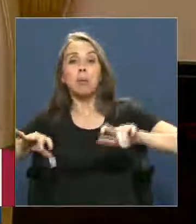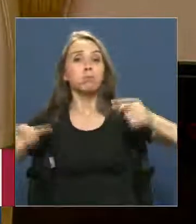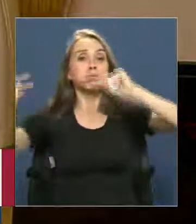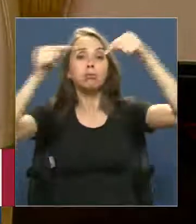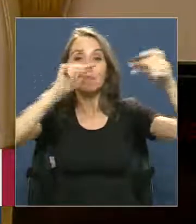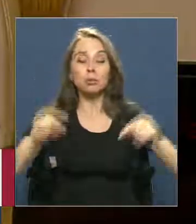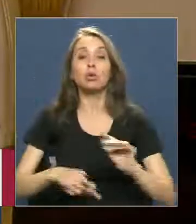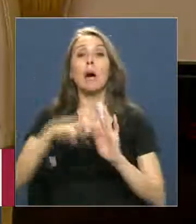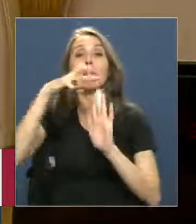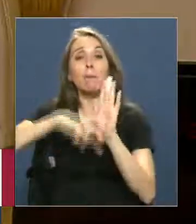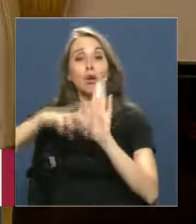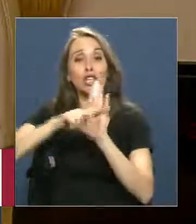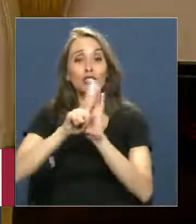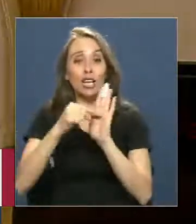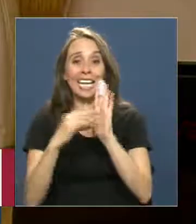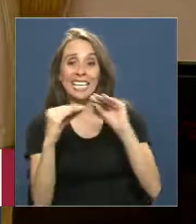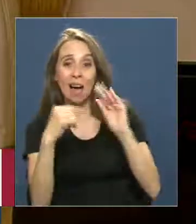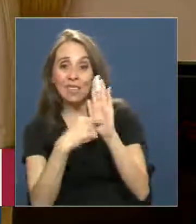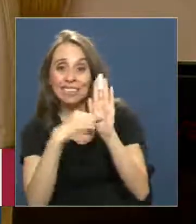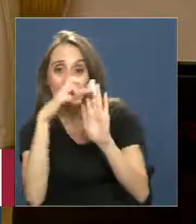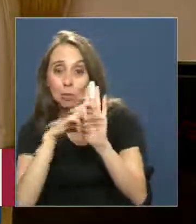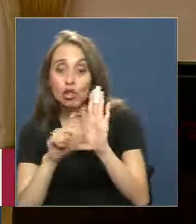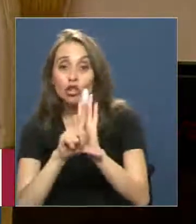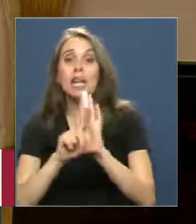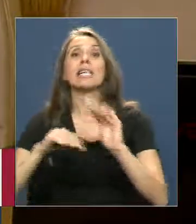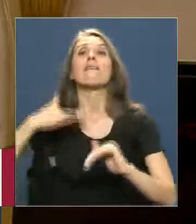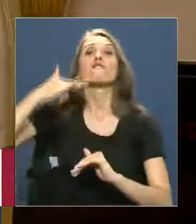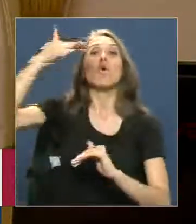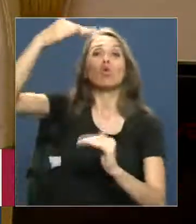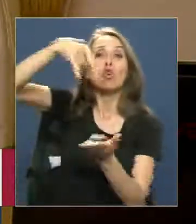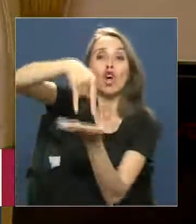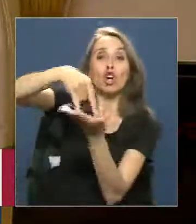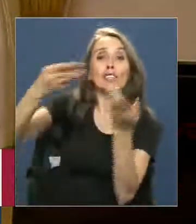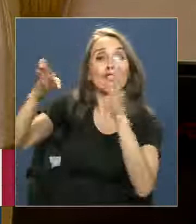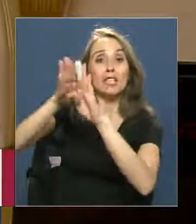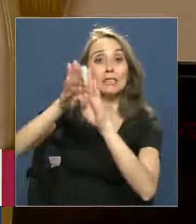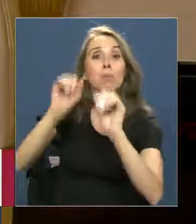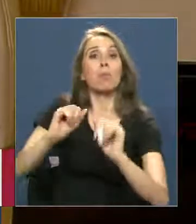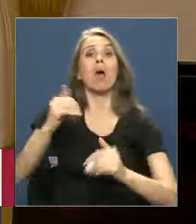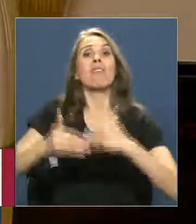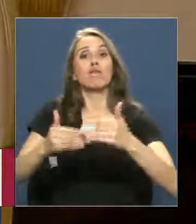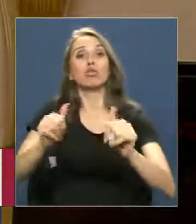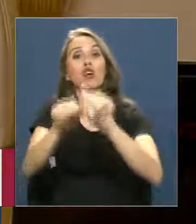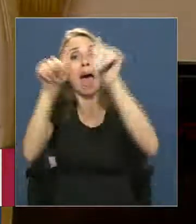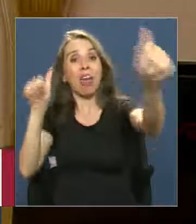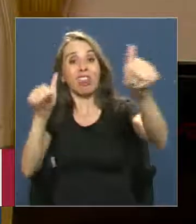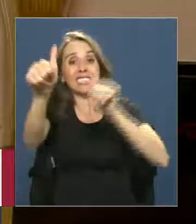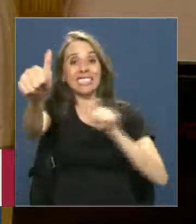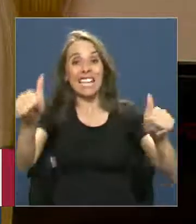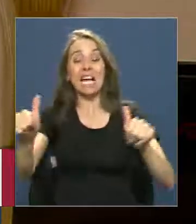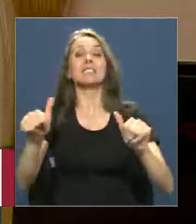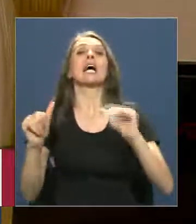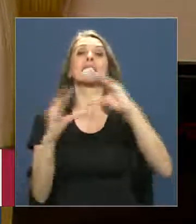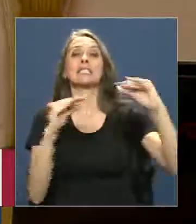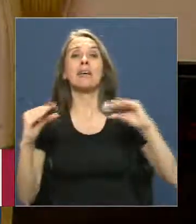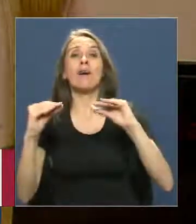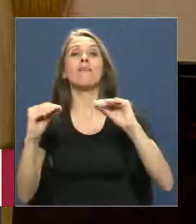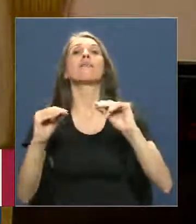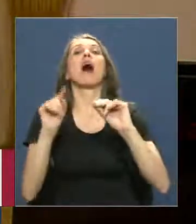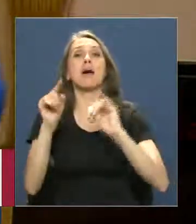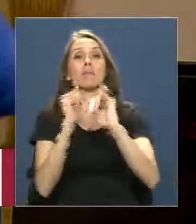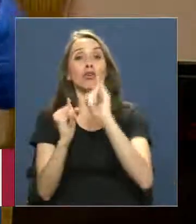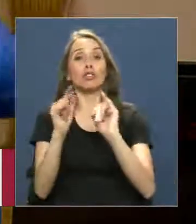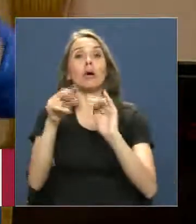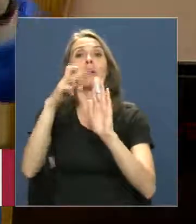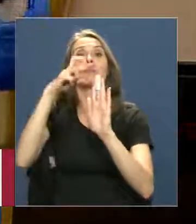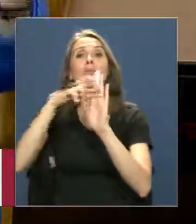podrían ser discutidos en este caso son solo aquellos relativos relativos a la emergencia y que